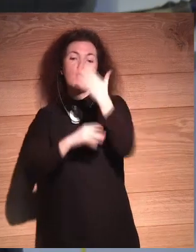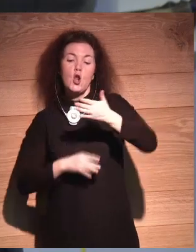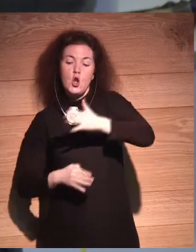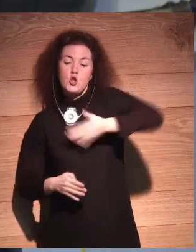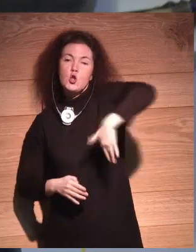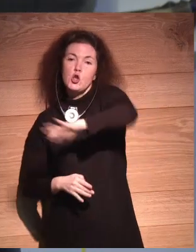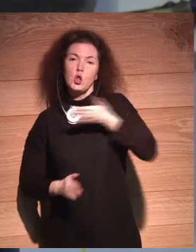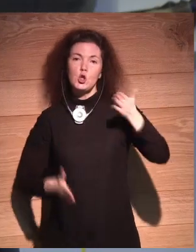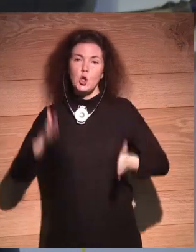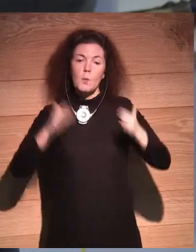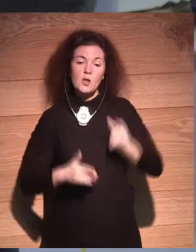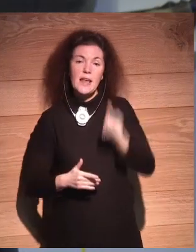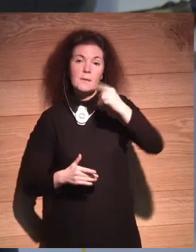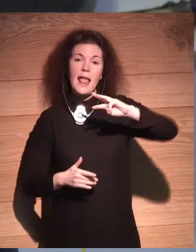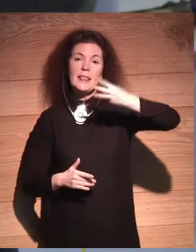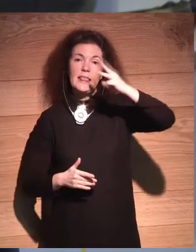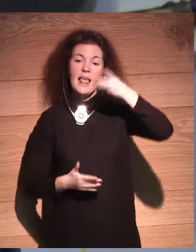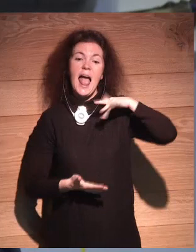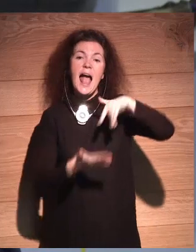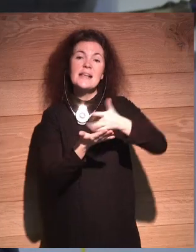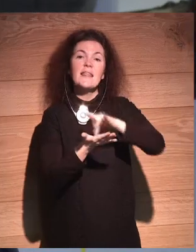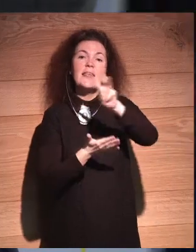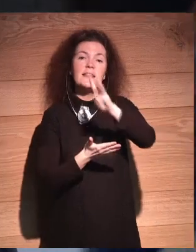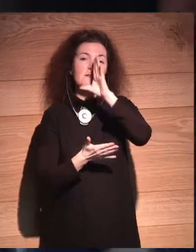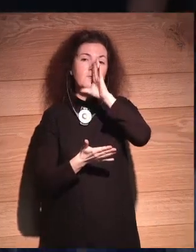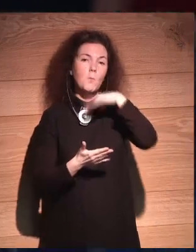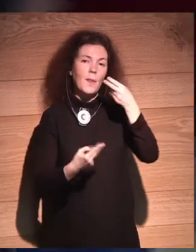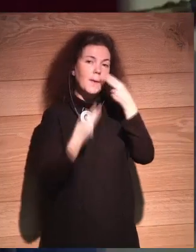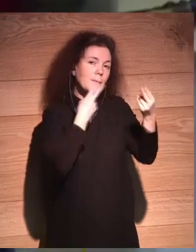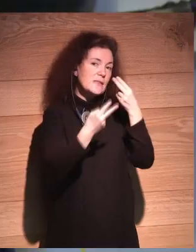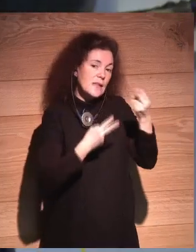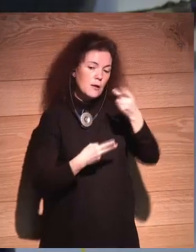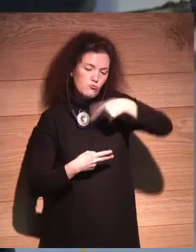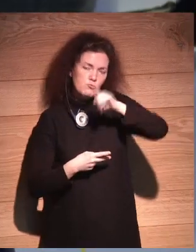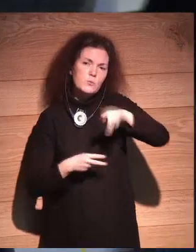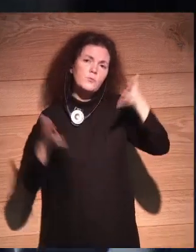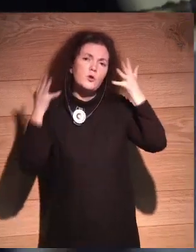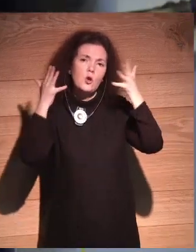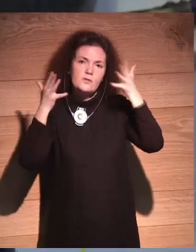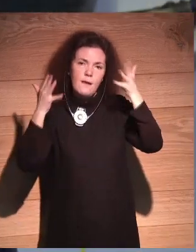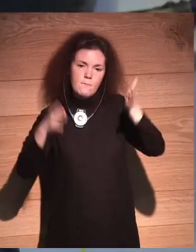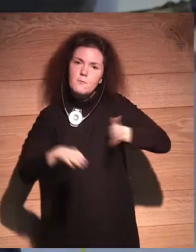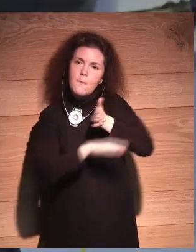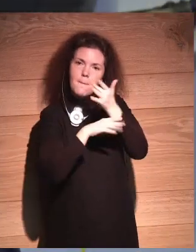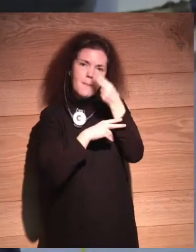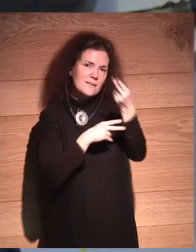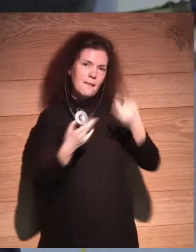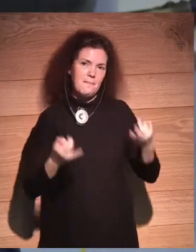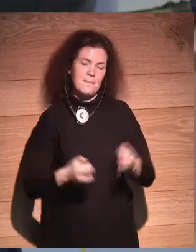en la planta 3, que se puede visitar hasta el día 3 de febrero y que también les recomendamos fervientemente.